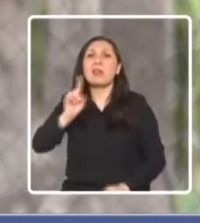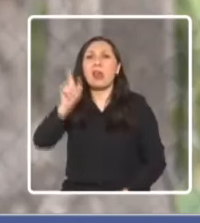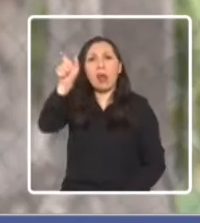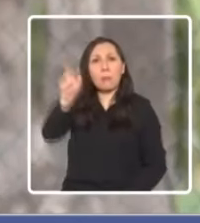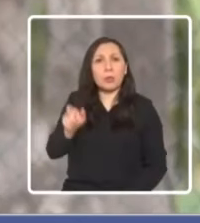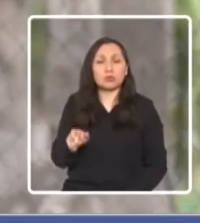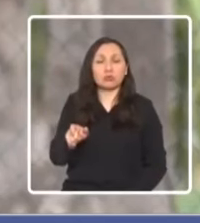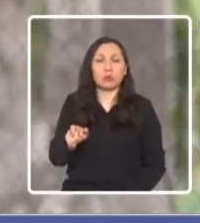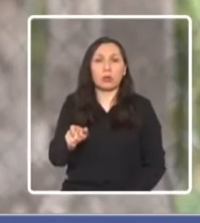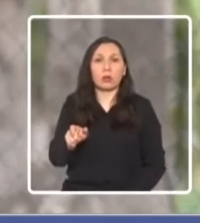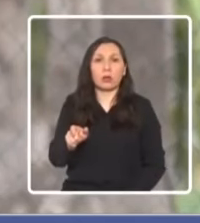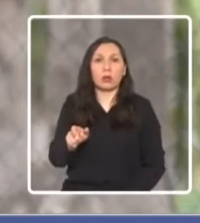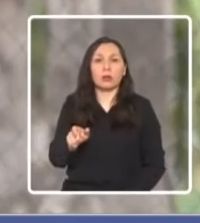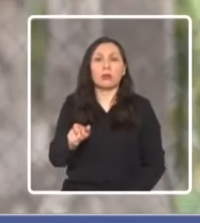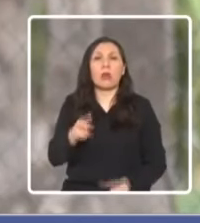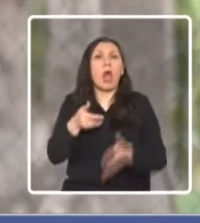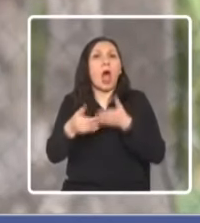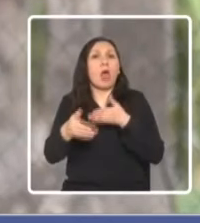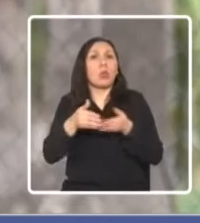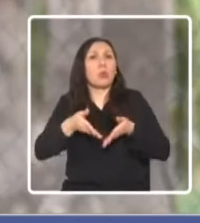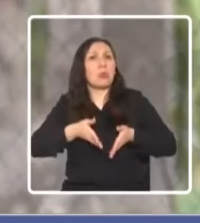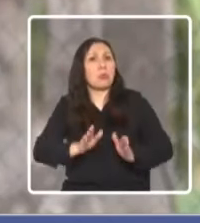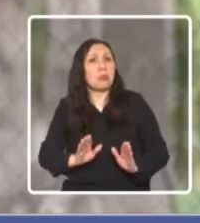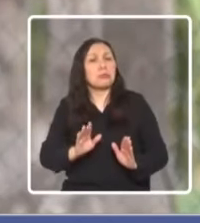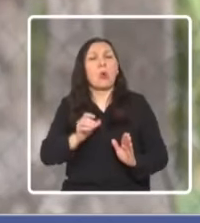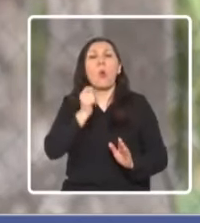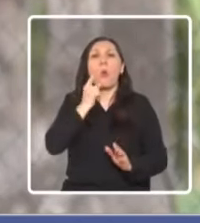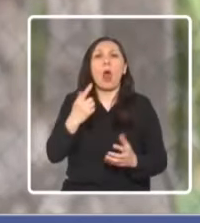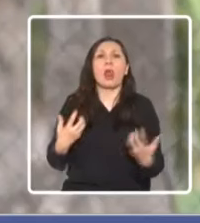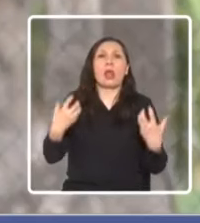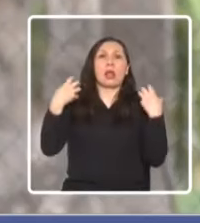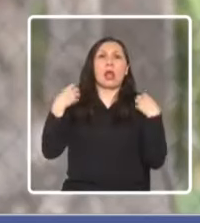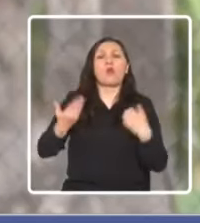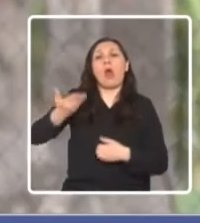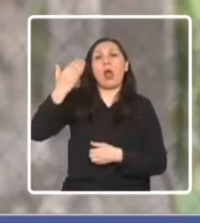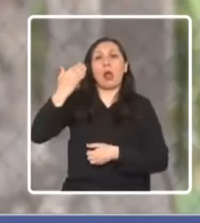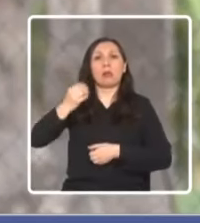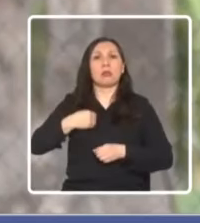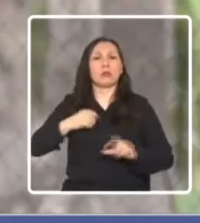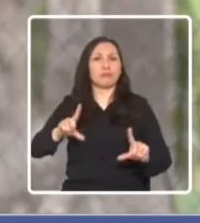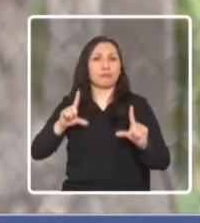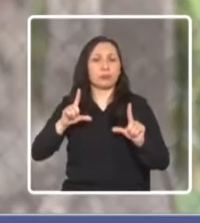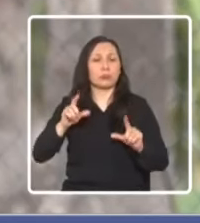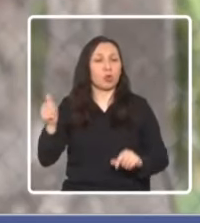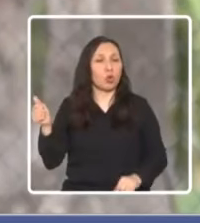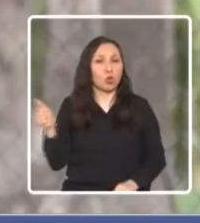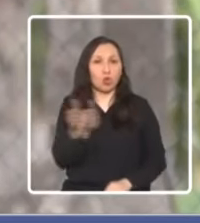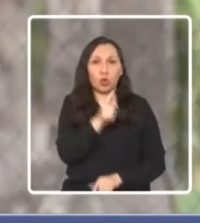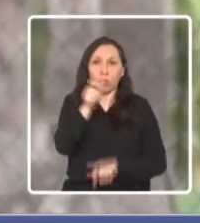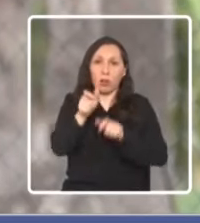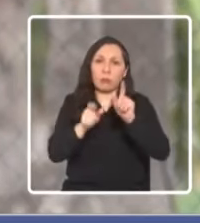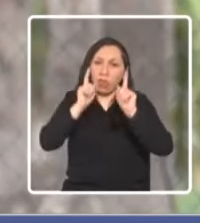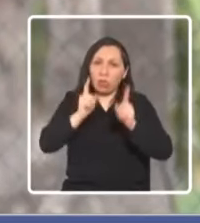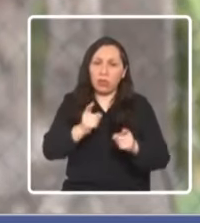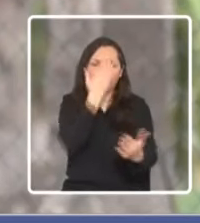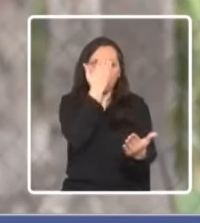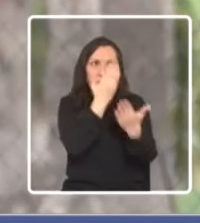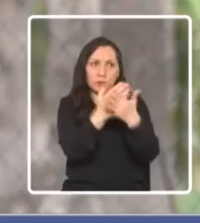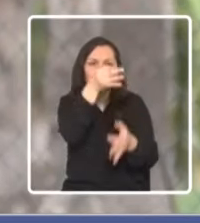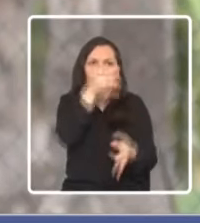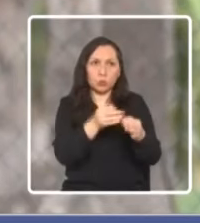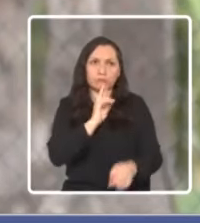sean, de dónde vengan o el cargo que hayan ostentado. Todos deben responder ante